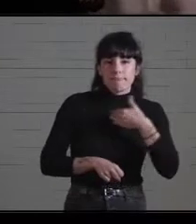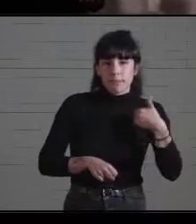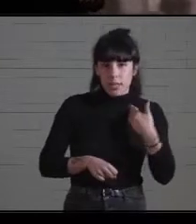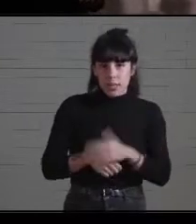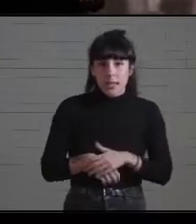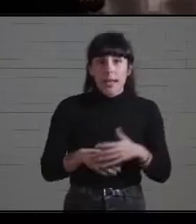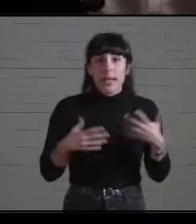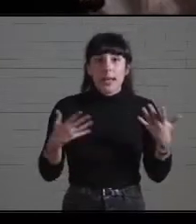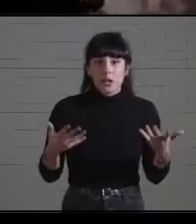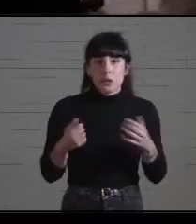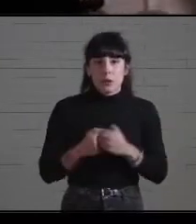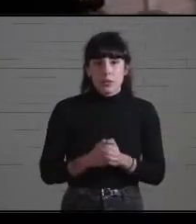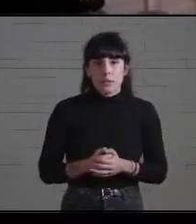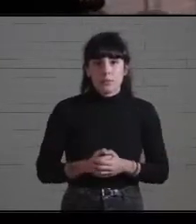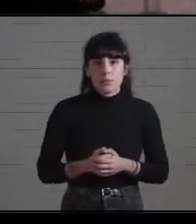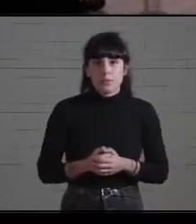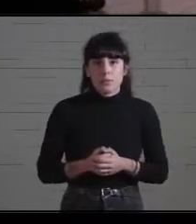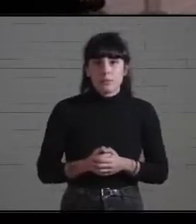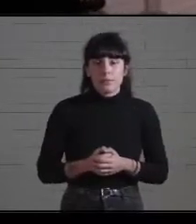Entonces,